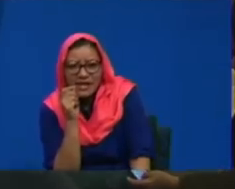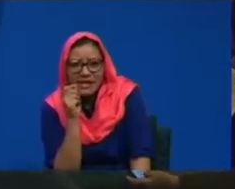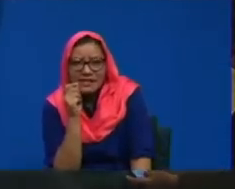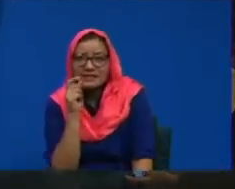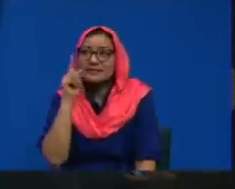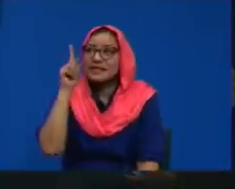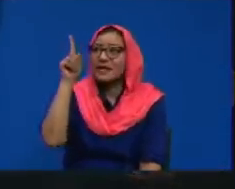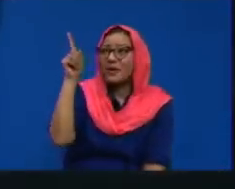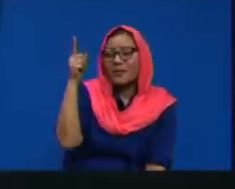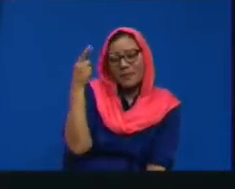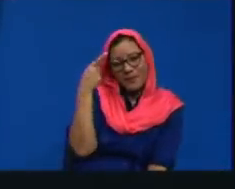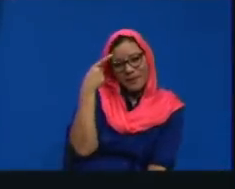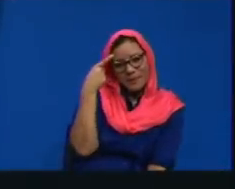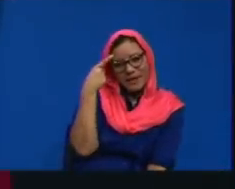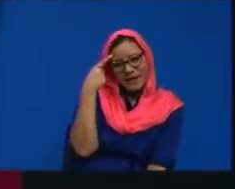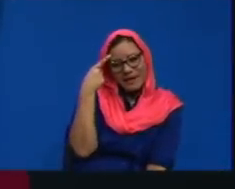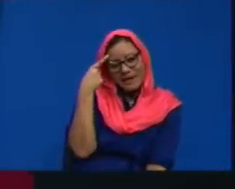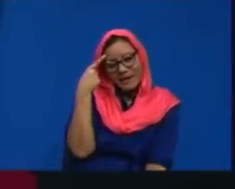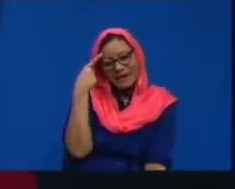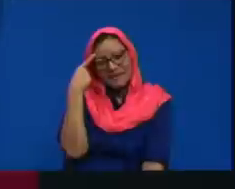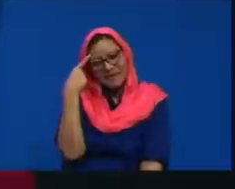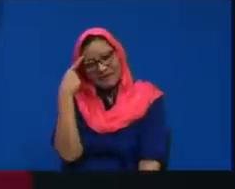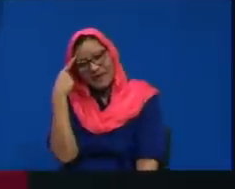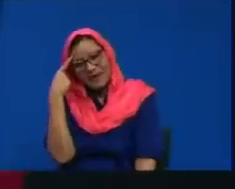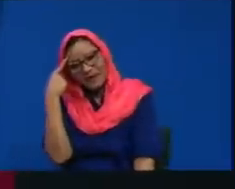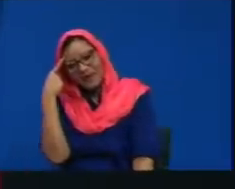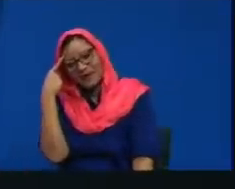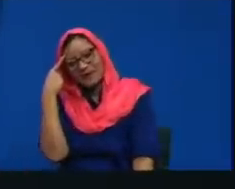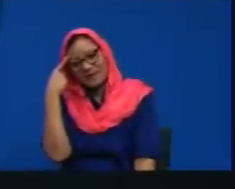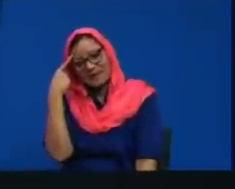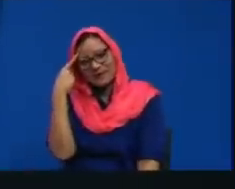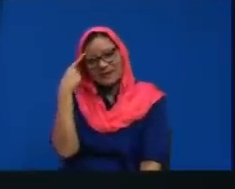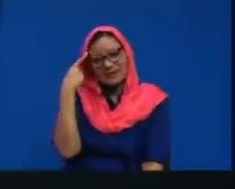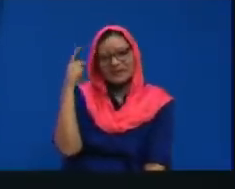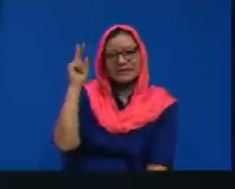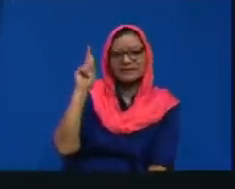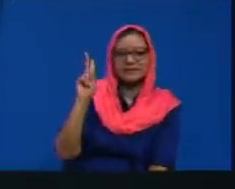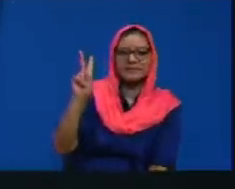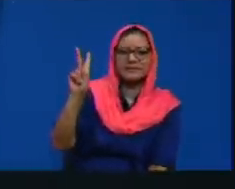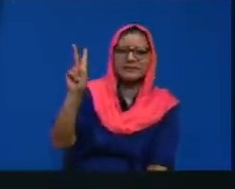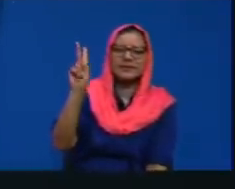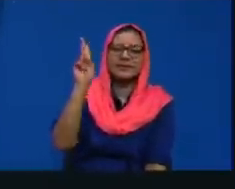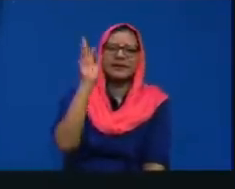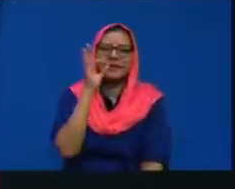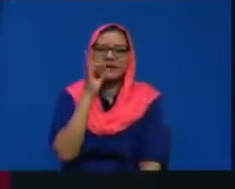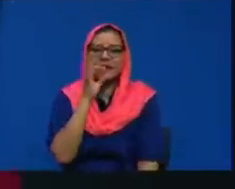Digo que es el hombre para que de él te